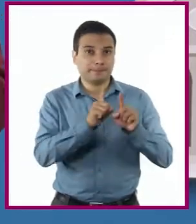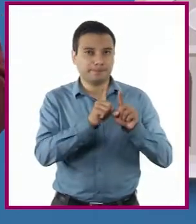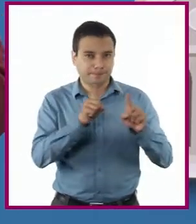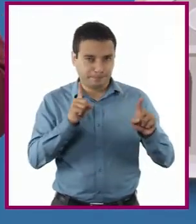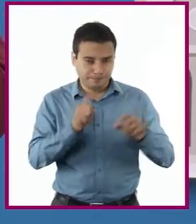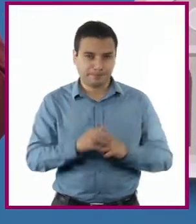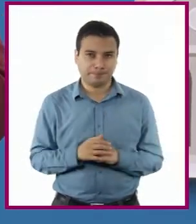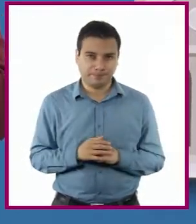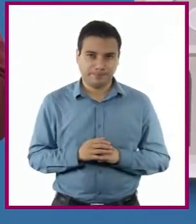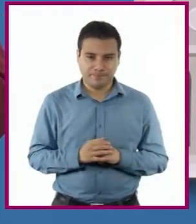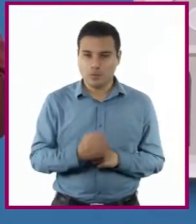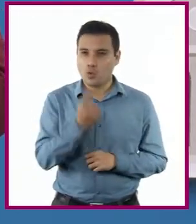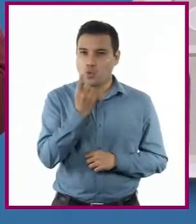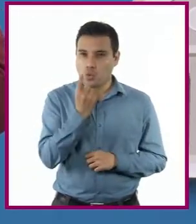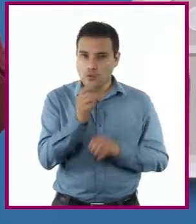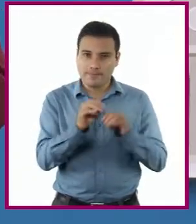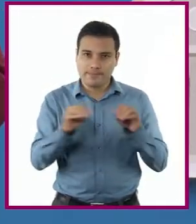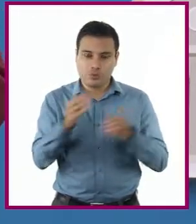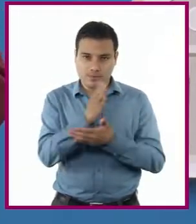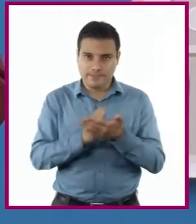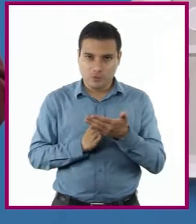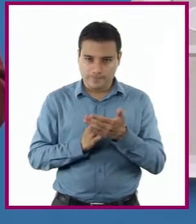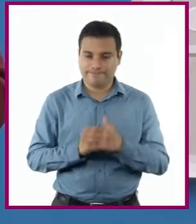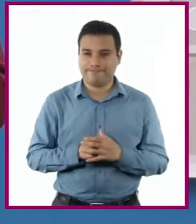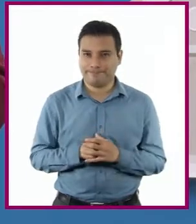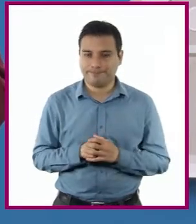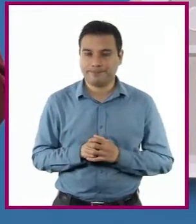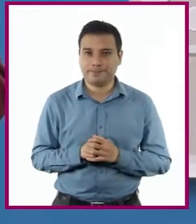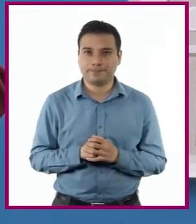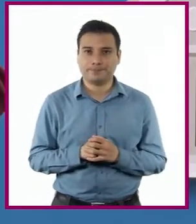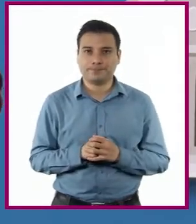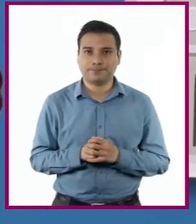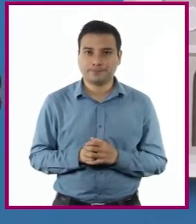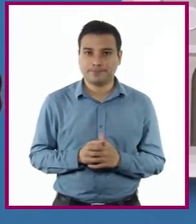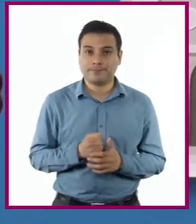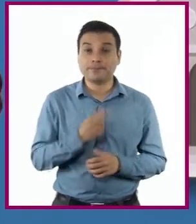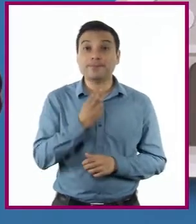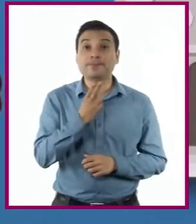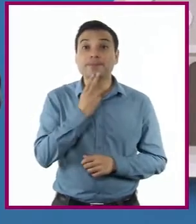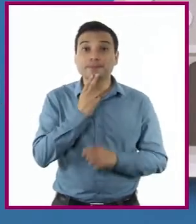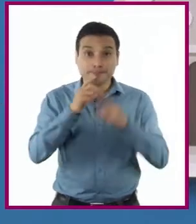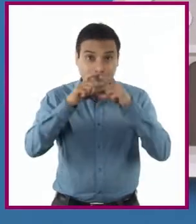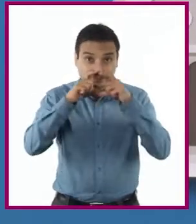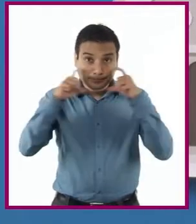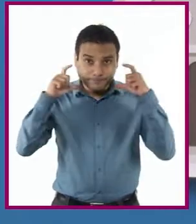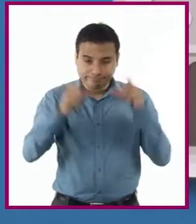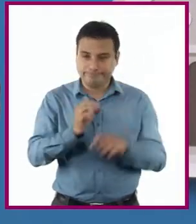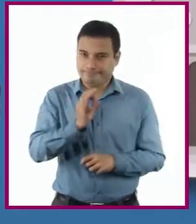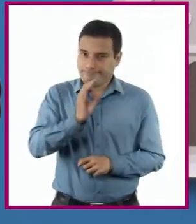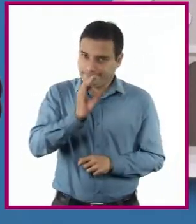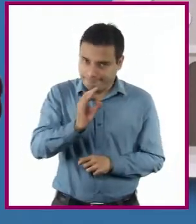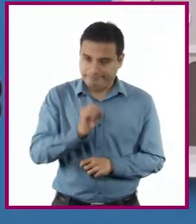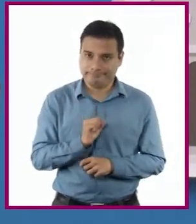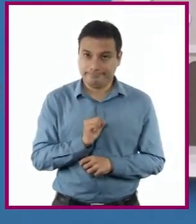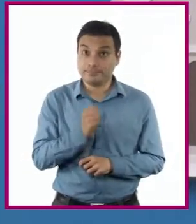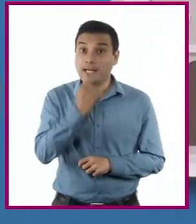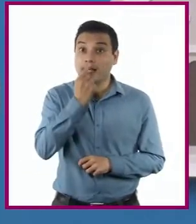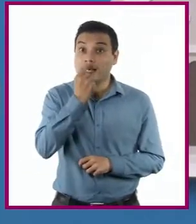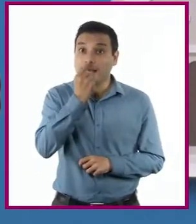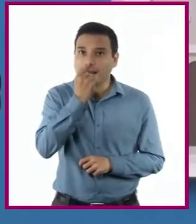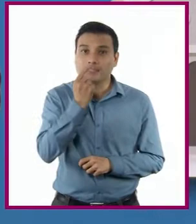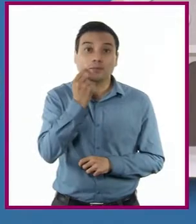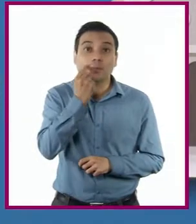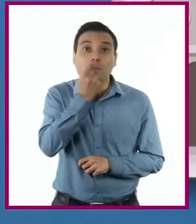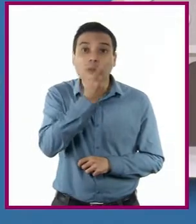distancia alejándonos 1,5 metros de las demás personas y usar el cubrebocas correctamente, es decir, protegiendo nariz y